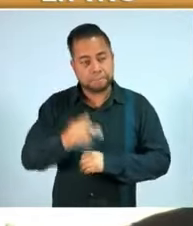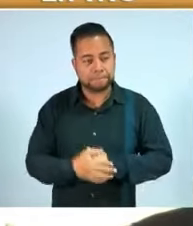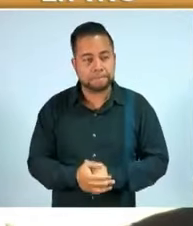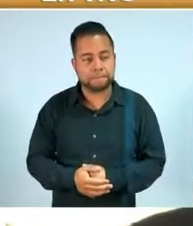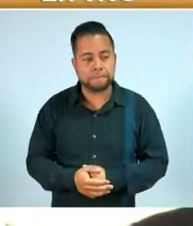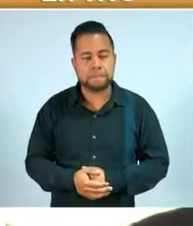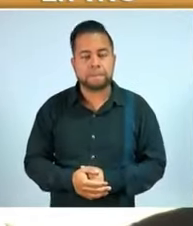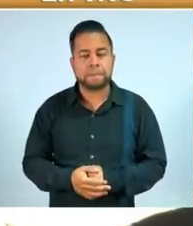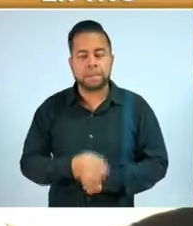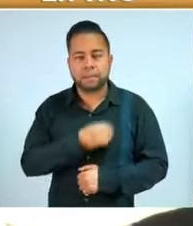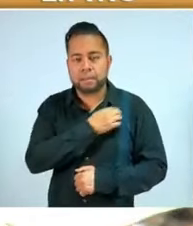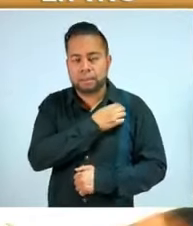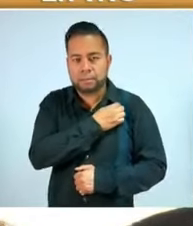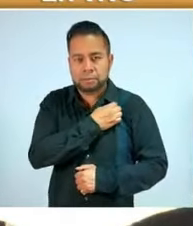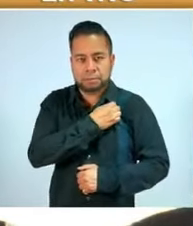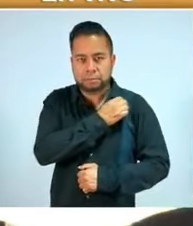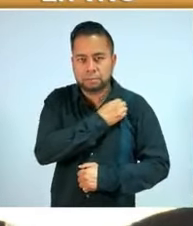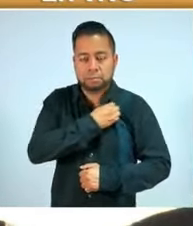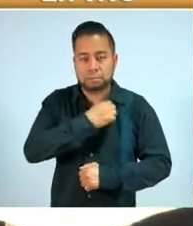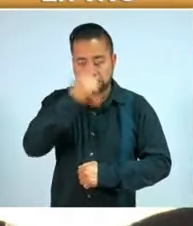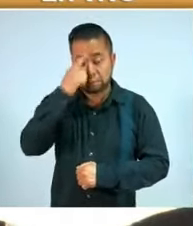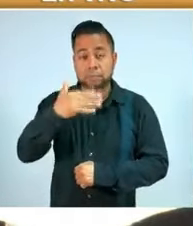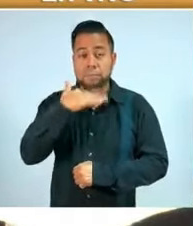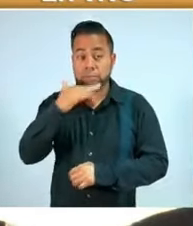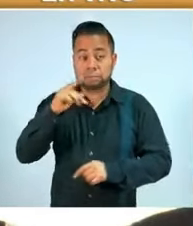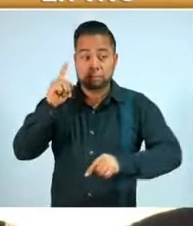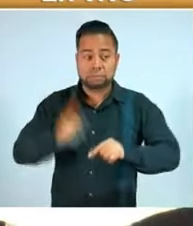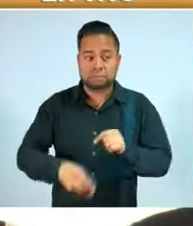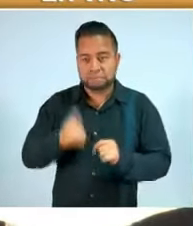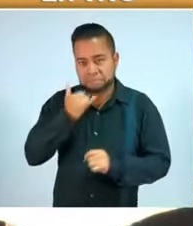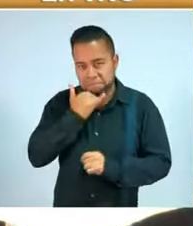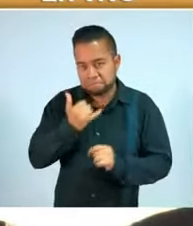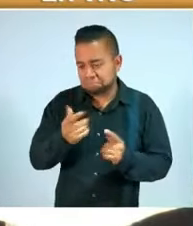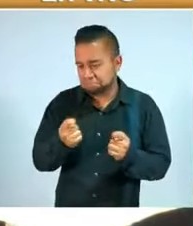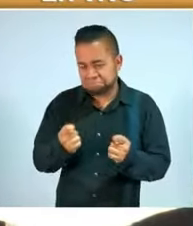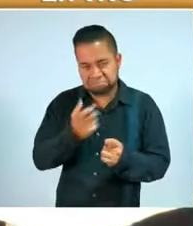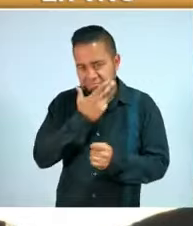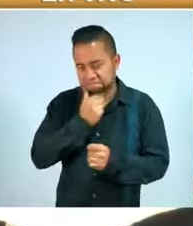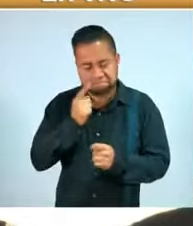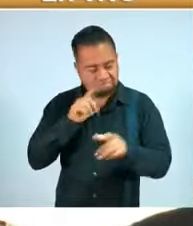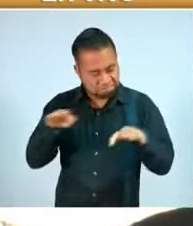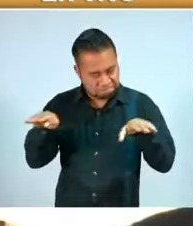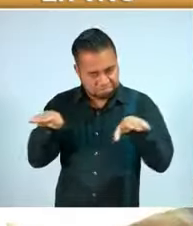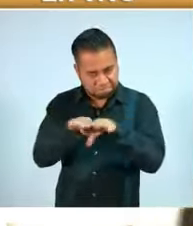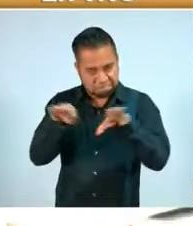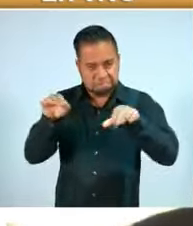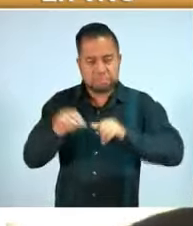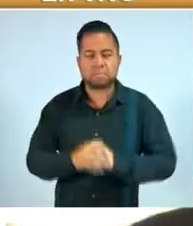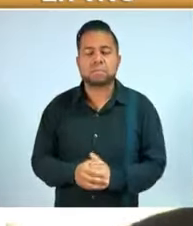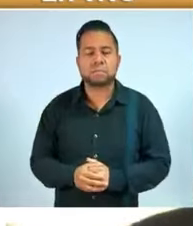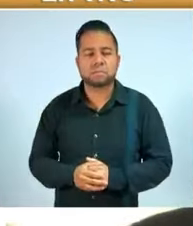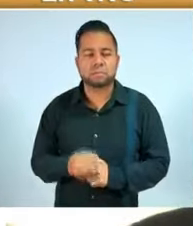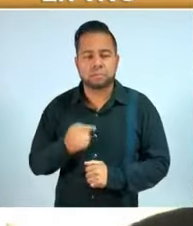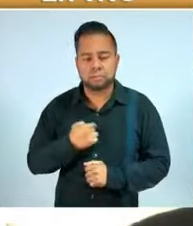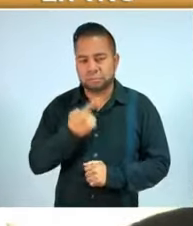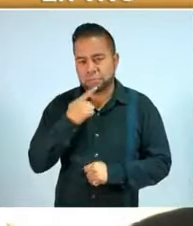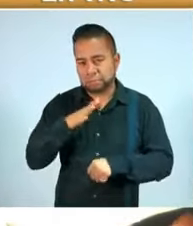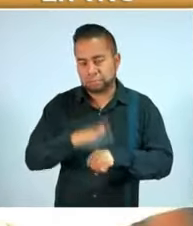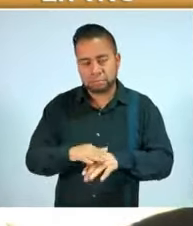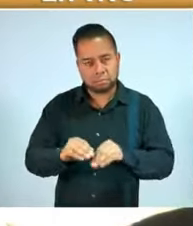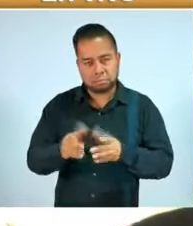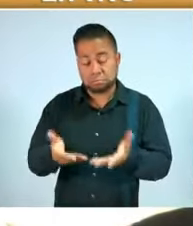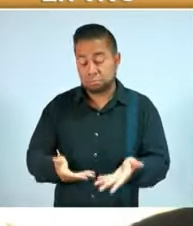Los actos de corrupción no distinguen género, y ahí lo dejamos en la